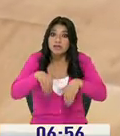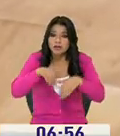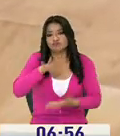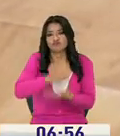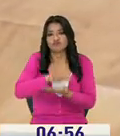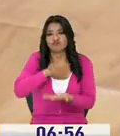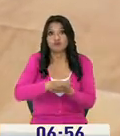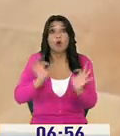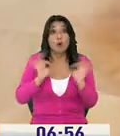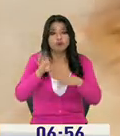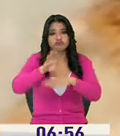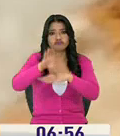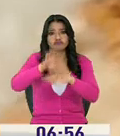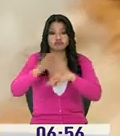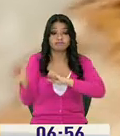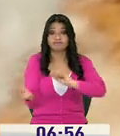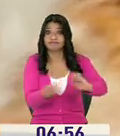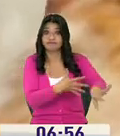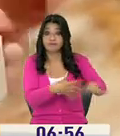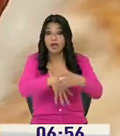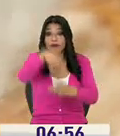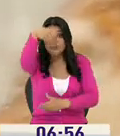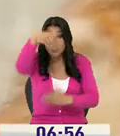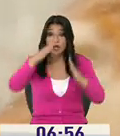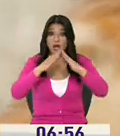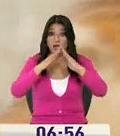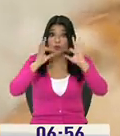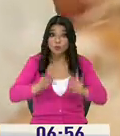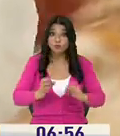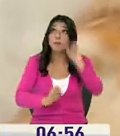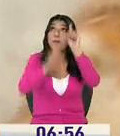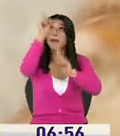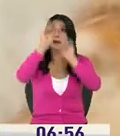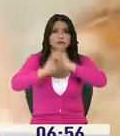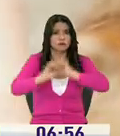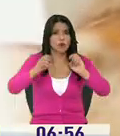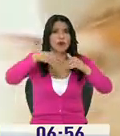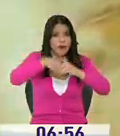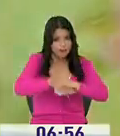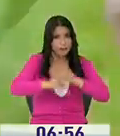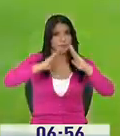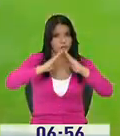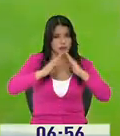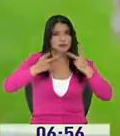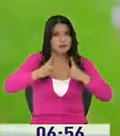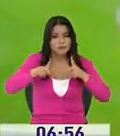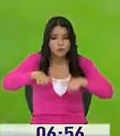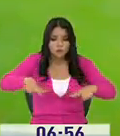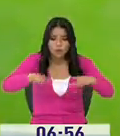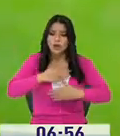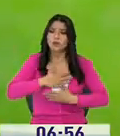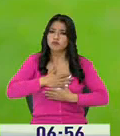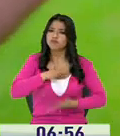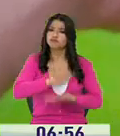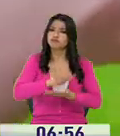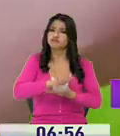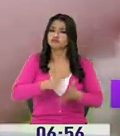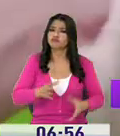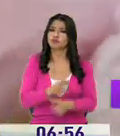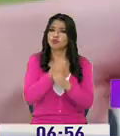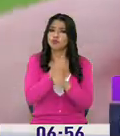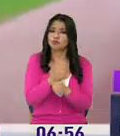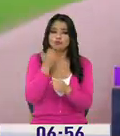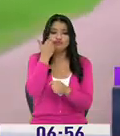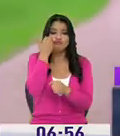más importantes es no dejar al perro afuera de casa cuando truena la pirotecnia además mantenerlo en un espacio donde se sienta seguro y no